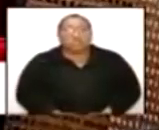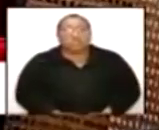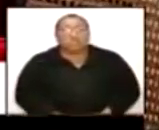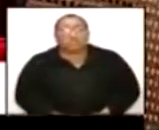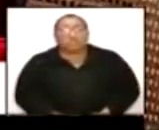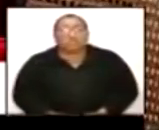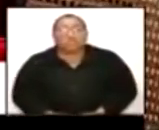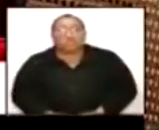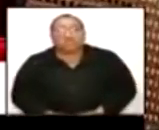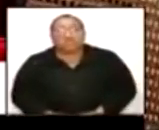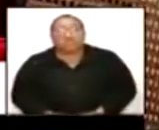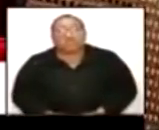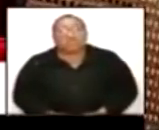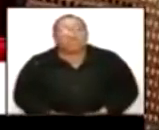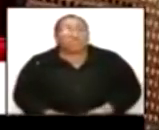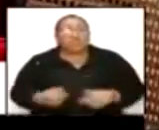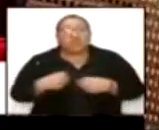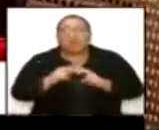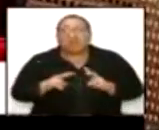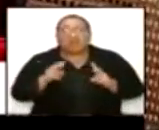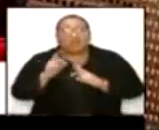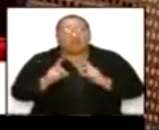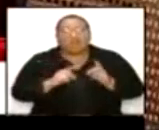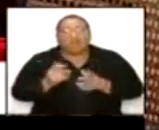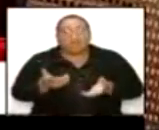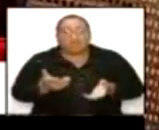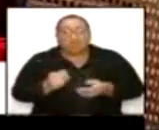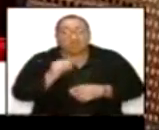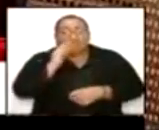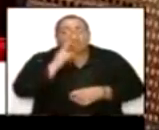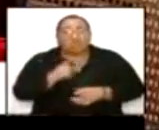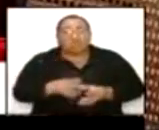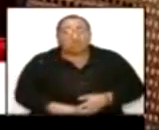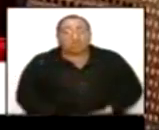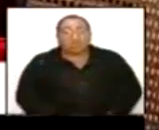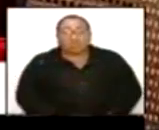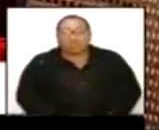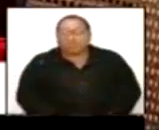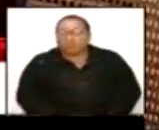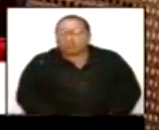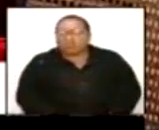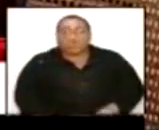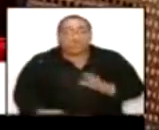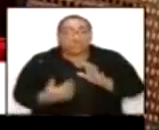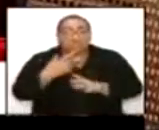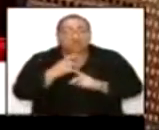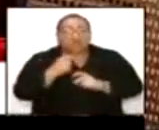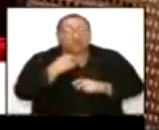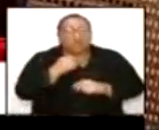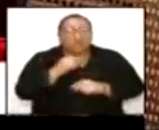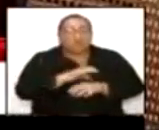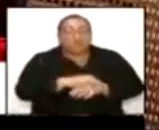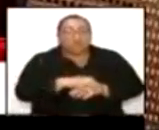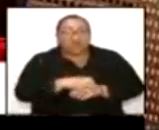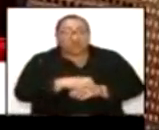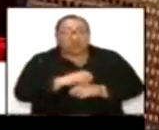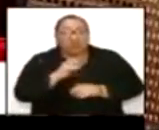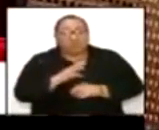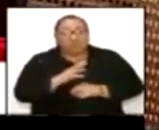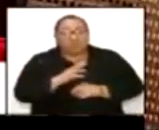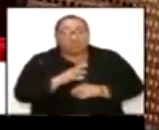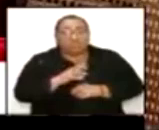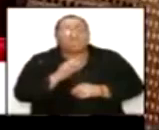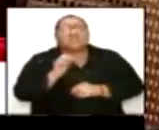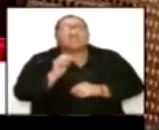y Reproductiva del MINSA. No tiene valor. Repito, la mamá dijo en un medio de comunicación el 15 de marzo que los médicos del Hospital Rebagliati